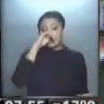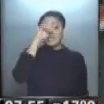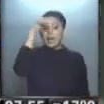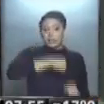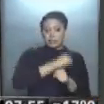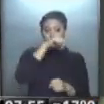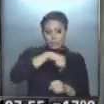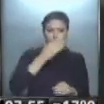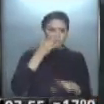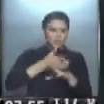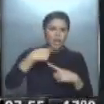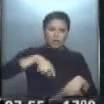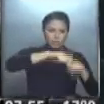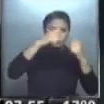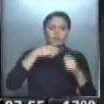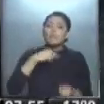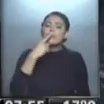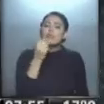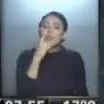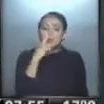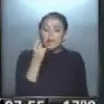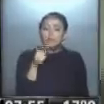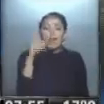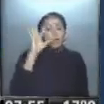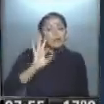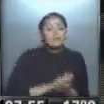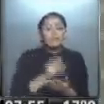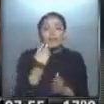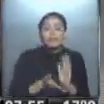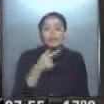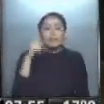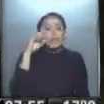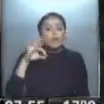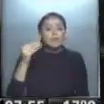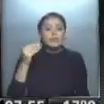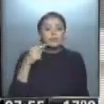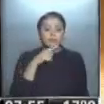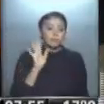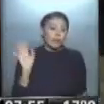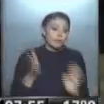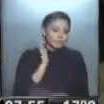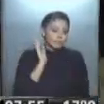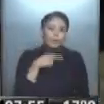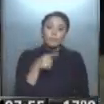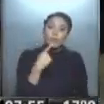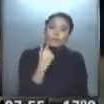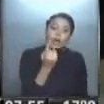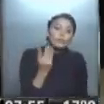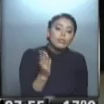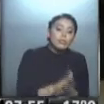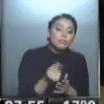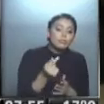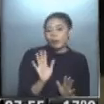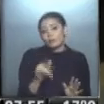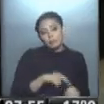aquí, produjeron estos desmanes. Le pregunto, señor Buendía, ¿qué opina del aumento tarifario? Bueno, te puedo preguntar qué opinás del aumento.